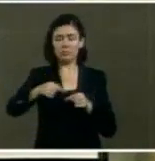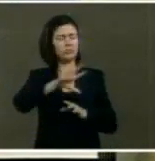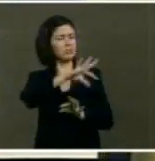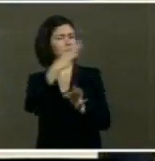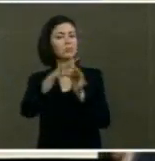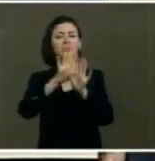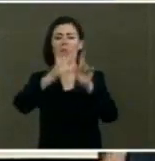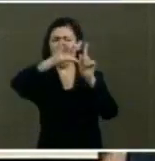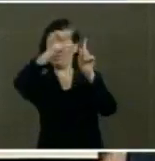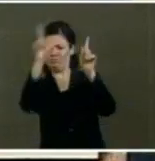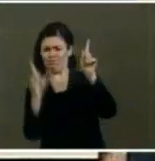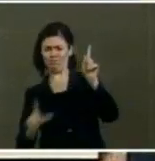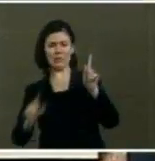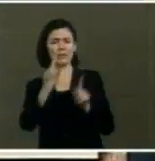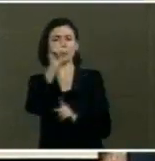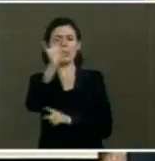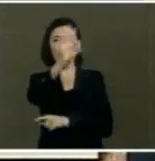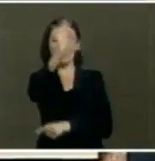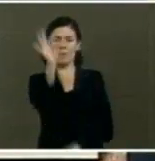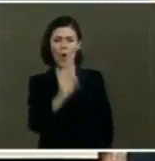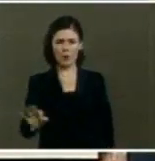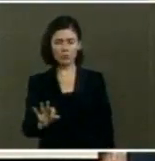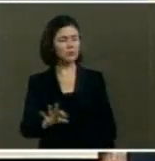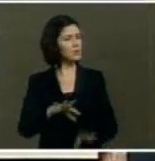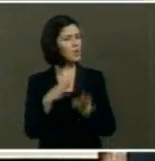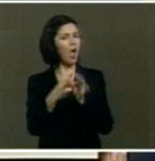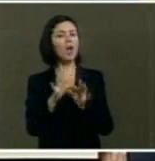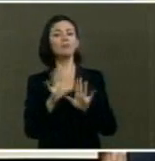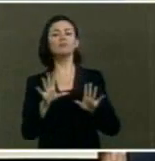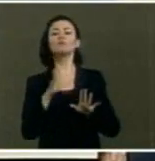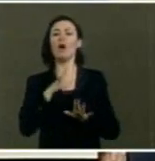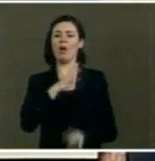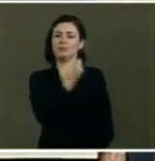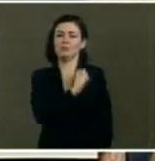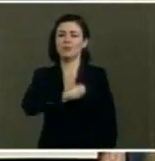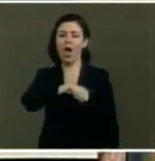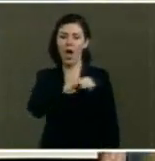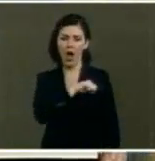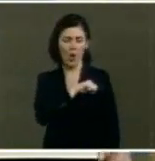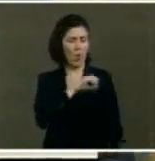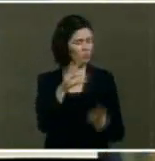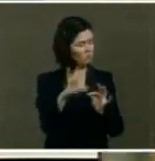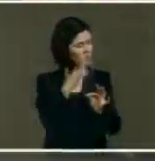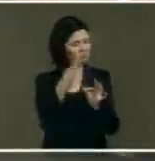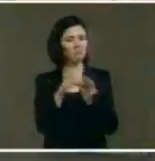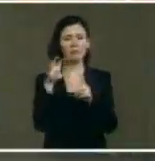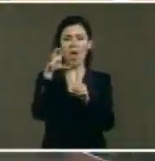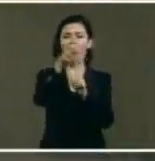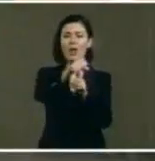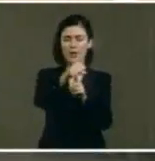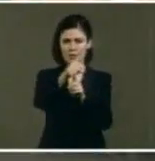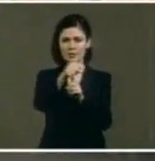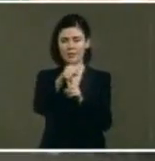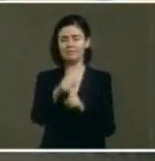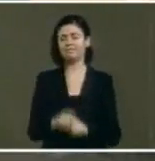logro singular al que aspiran todas las naciones y que pocas lo han conseguido.